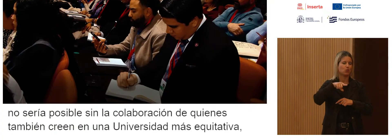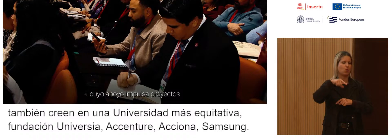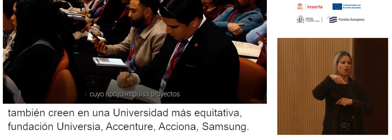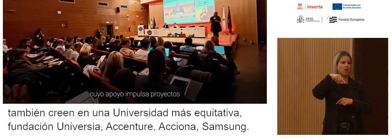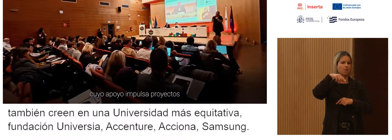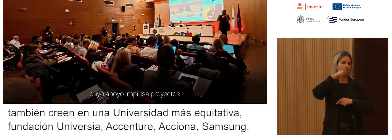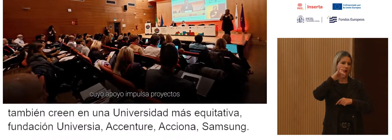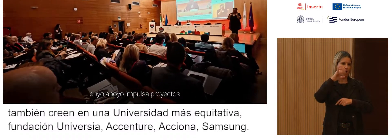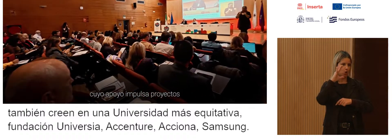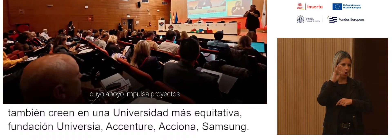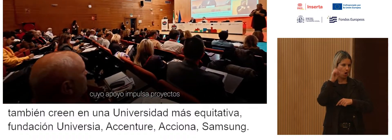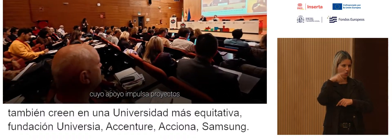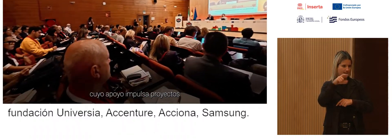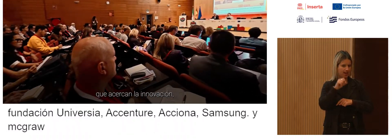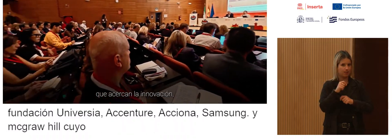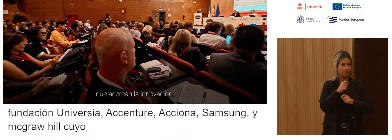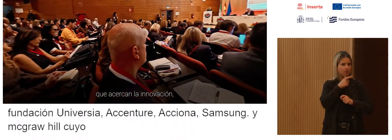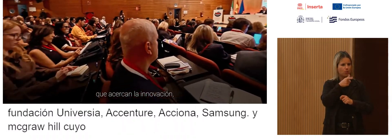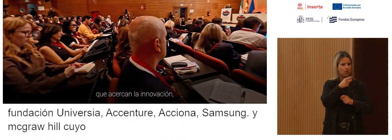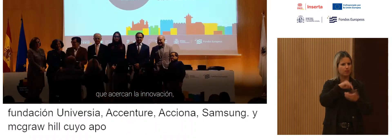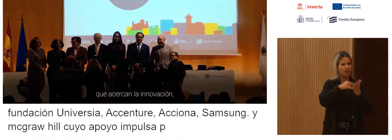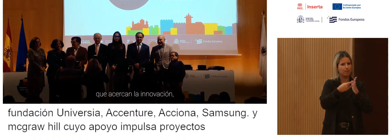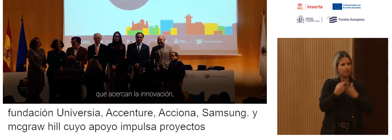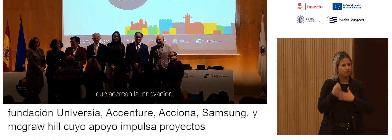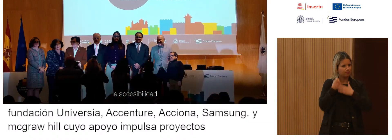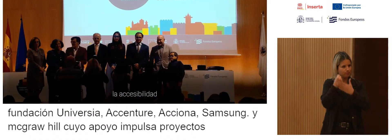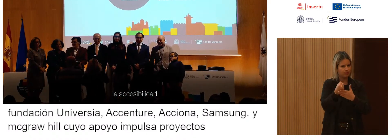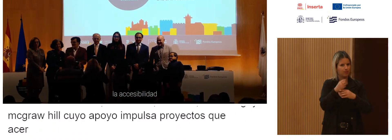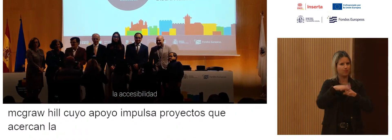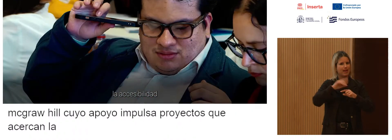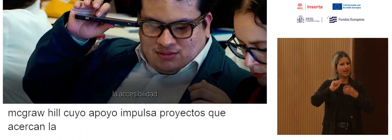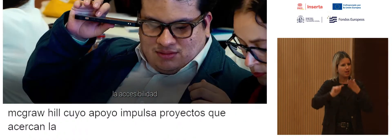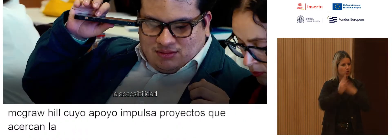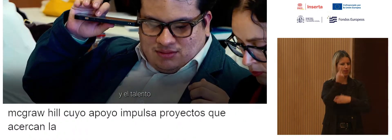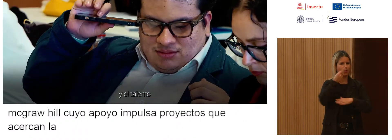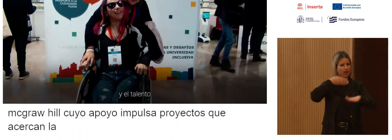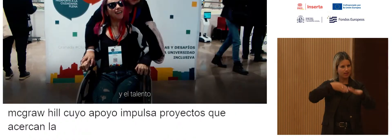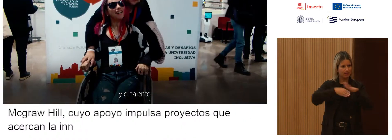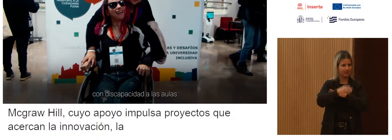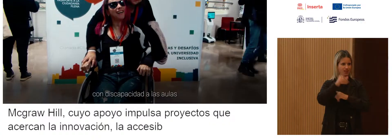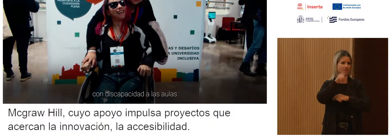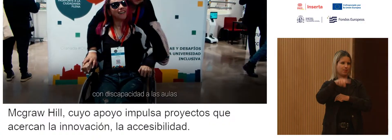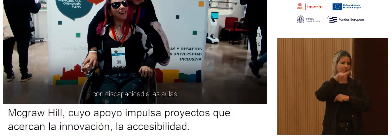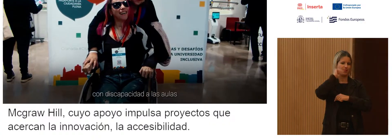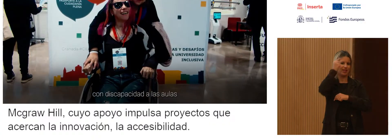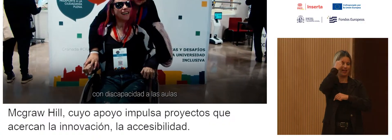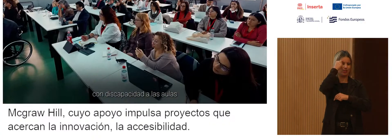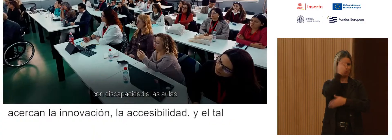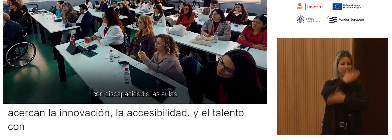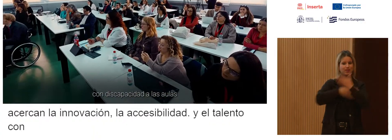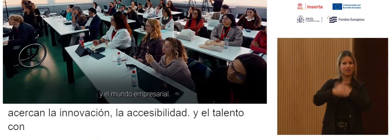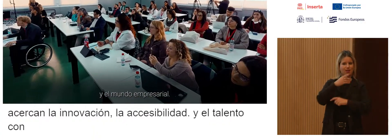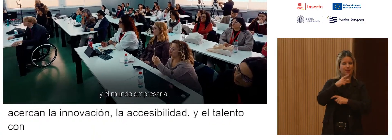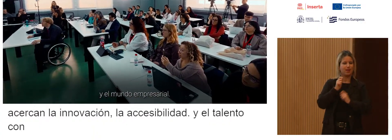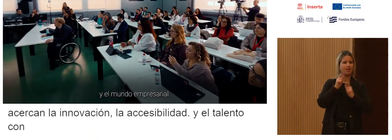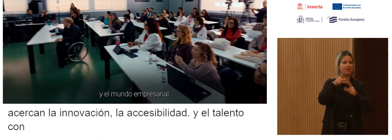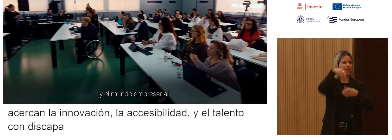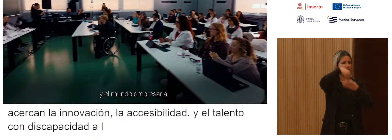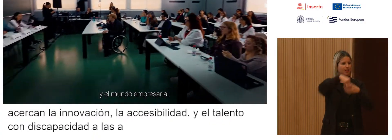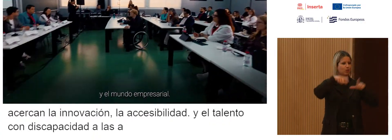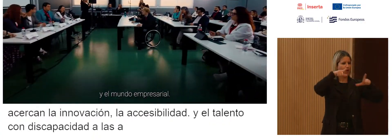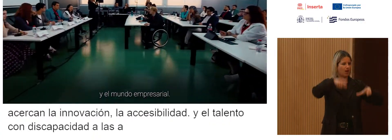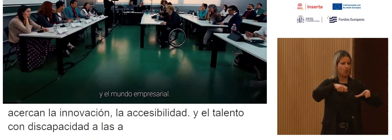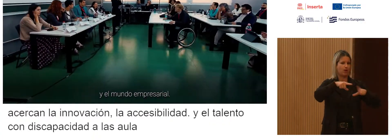McGraw-Hill, cuyo apoyo impulsa proyectos que acercan la innovación, la accesibilidad y el talento con discapacidad a las aulas y el